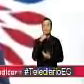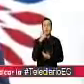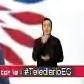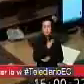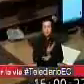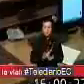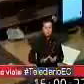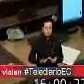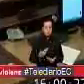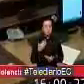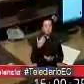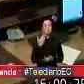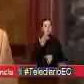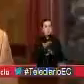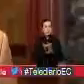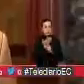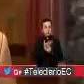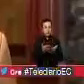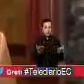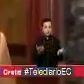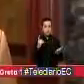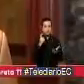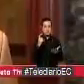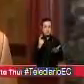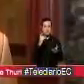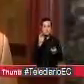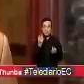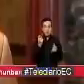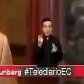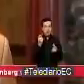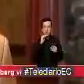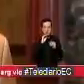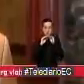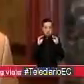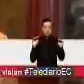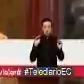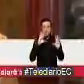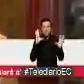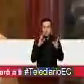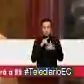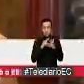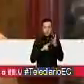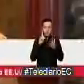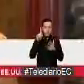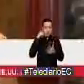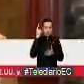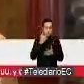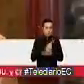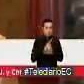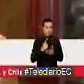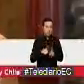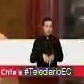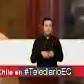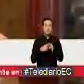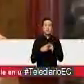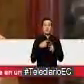Litardo ponerlo a consideración del Pleno. Tiene que ser conocido lo más pronto posible, toda vez que la próxima semana entre en